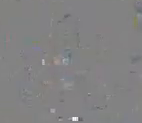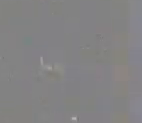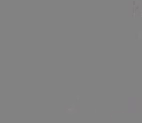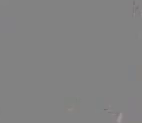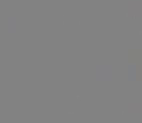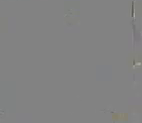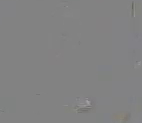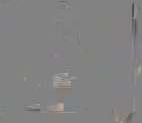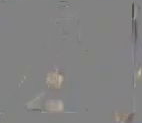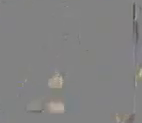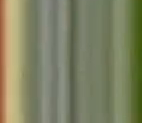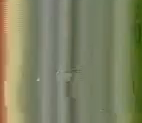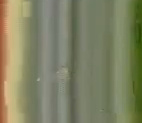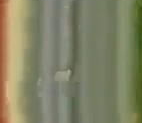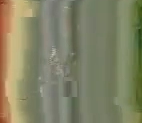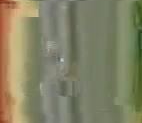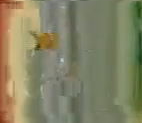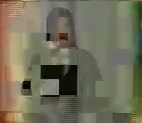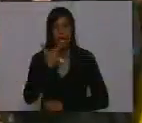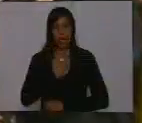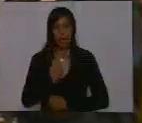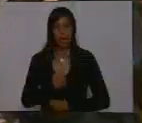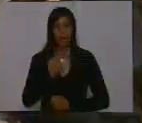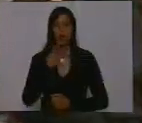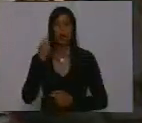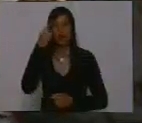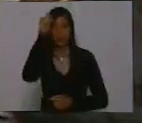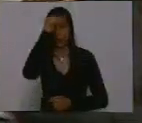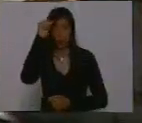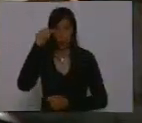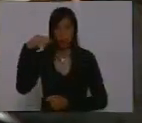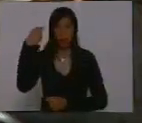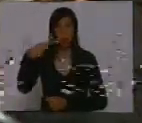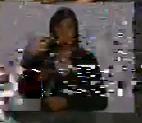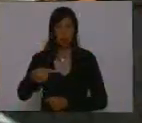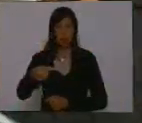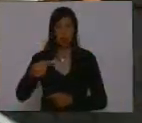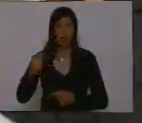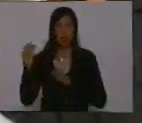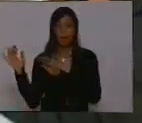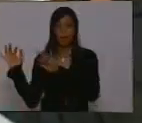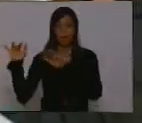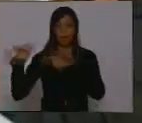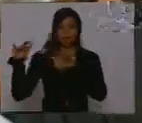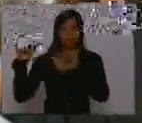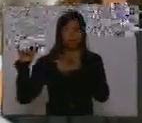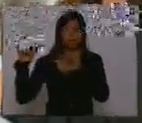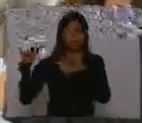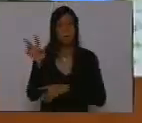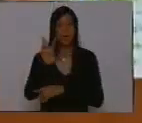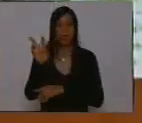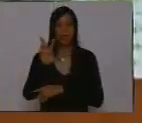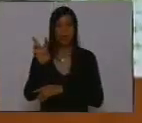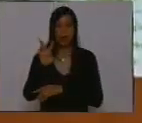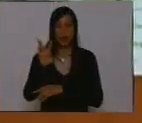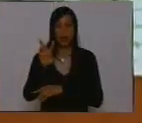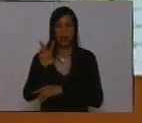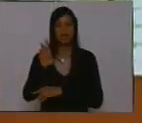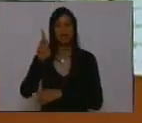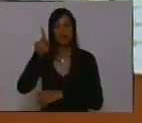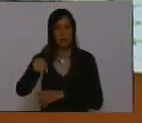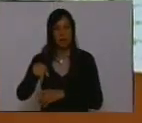Y estamos totalmente seguros que para este domingo todo el pueblo venezolano,